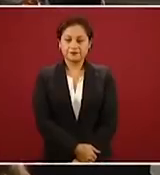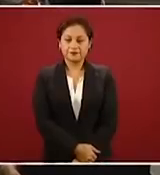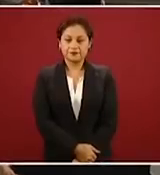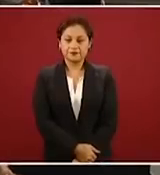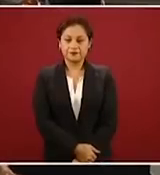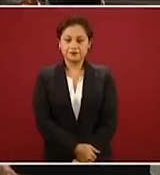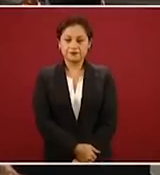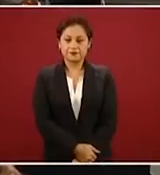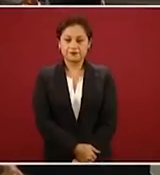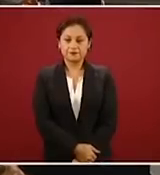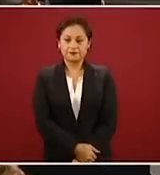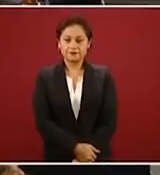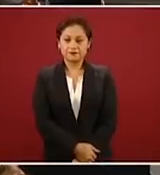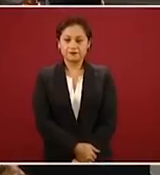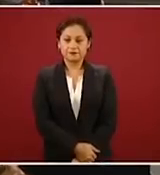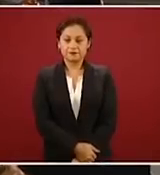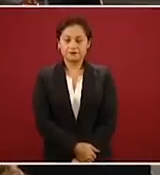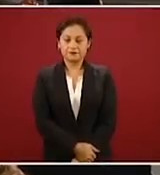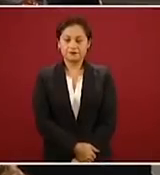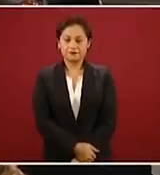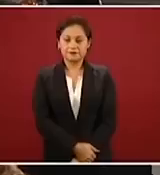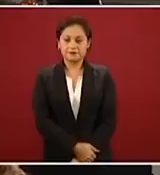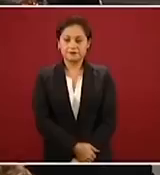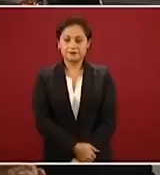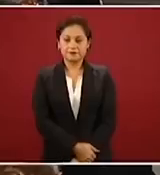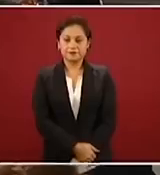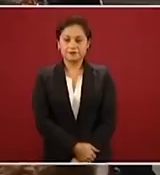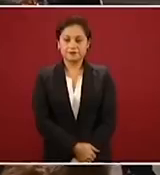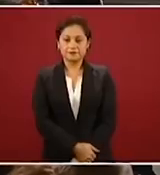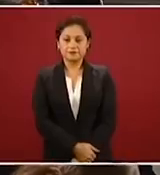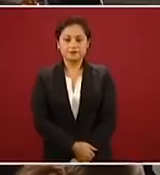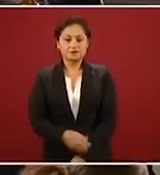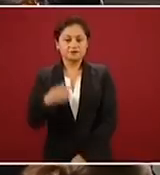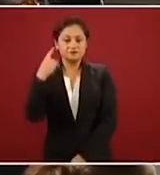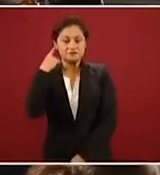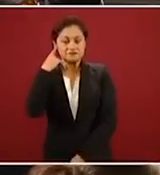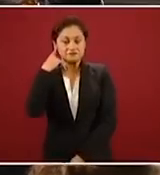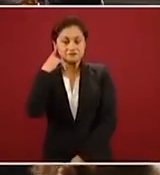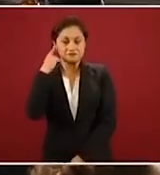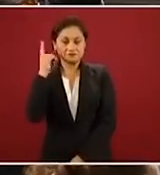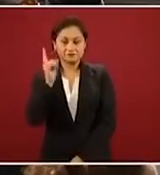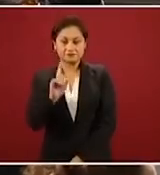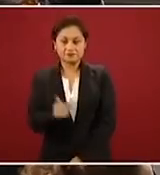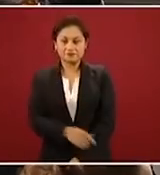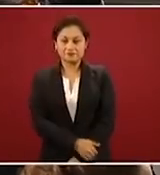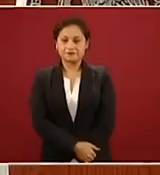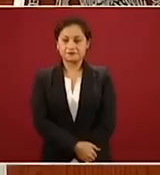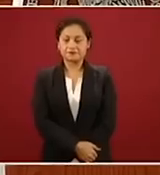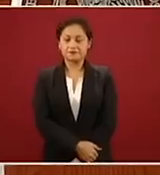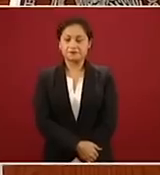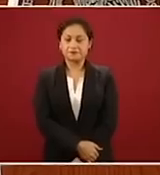Este libro es del primer centenario del natalicio de Jaime Torres.